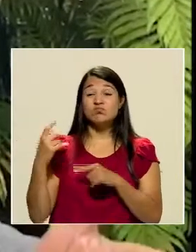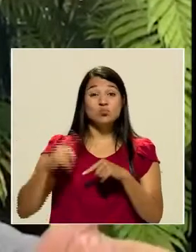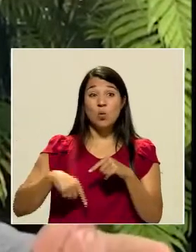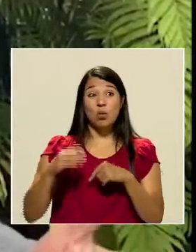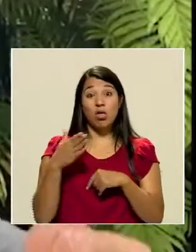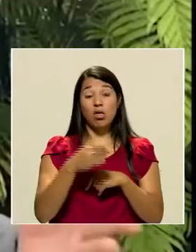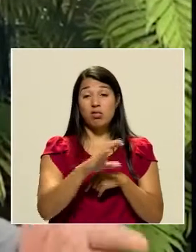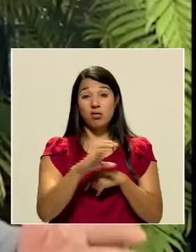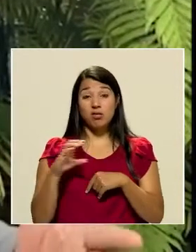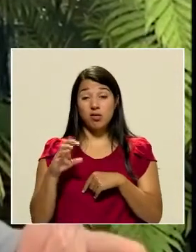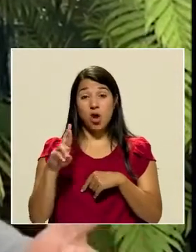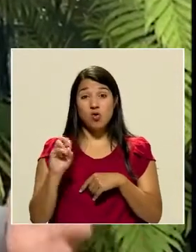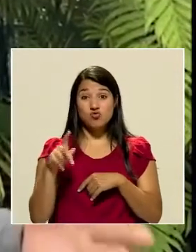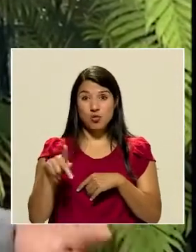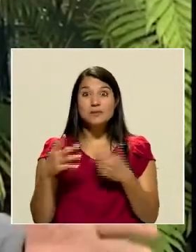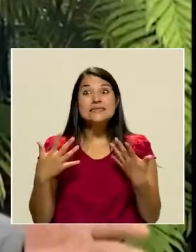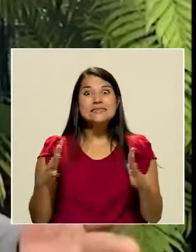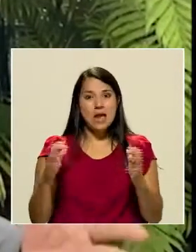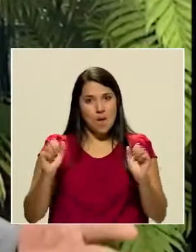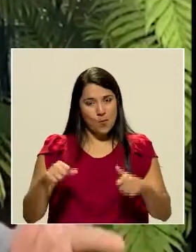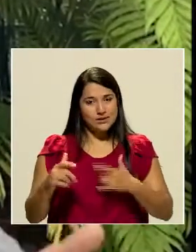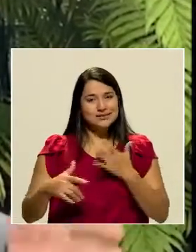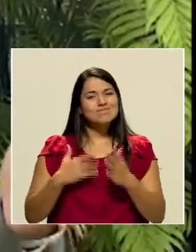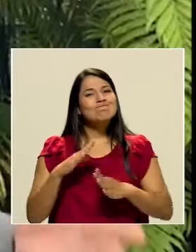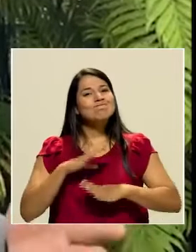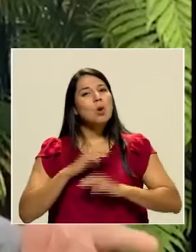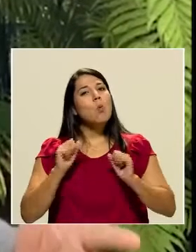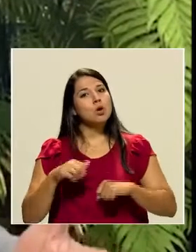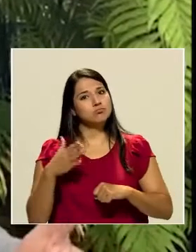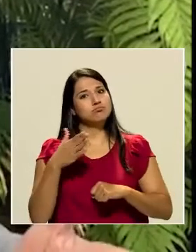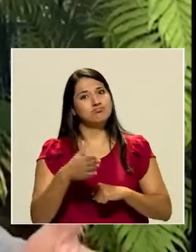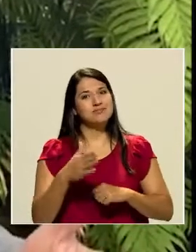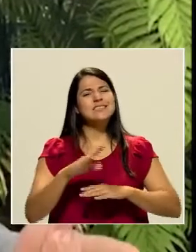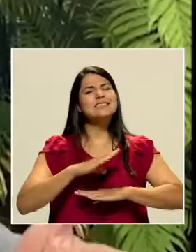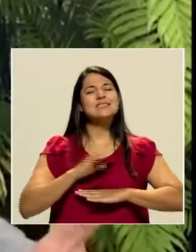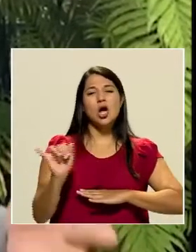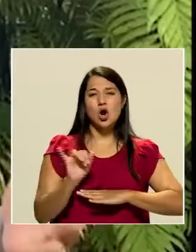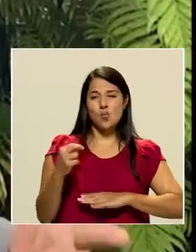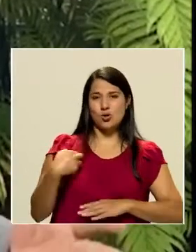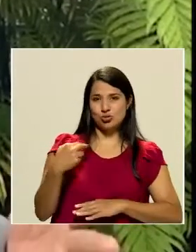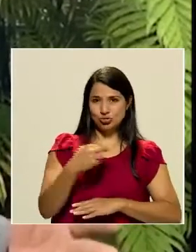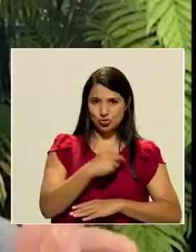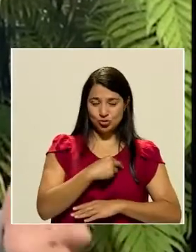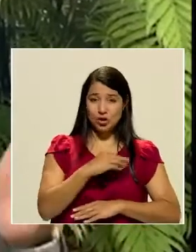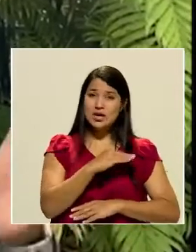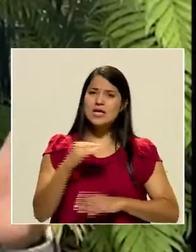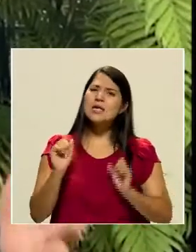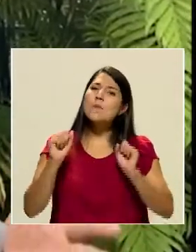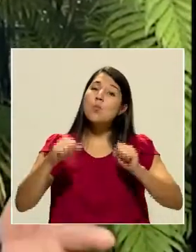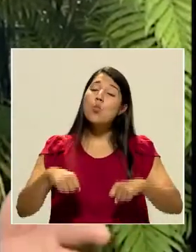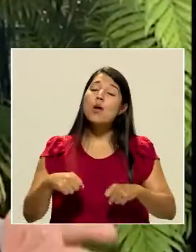su ROP sientan la misma complacencia que hoy sentimos nosotros y que hagan el